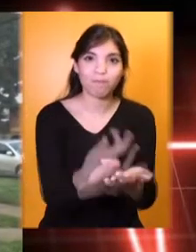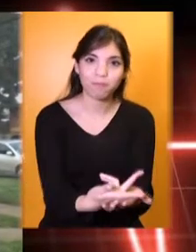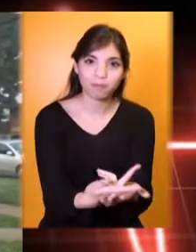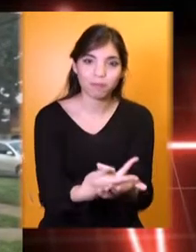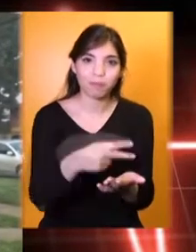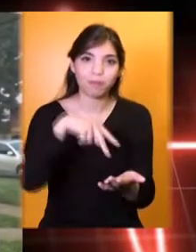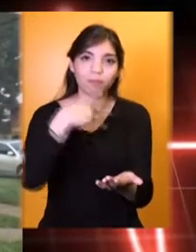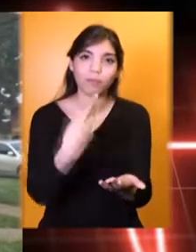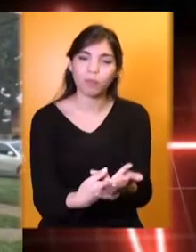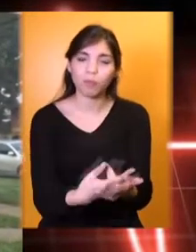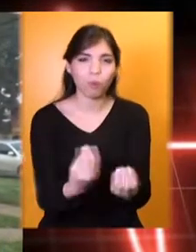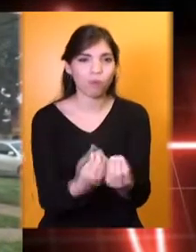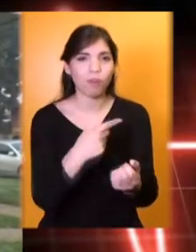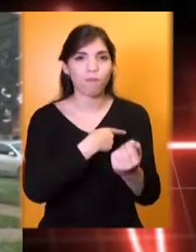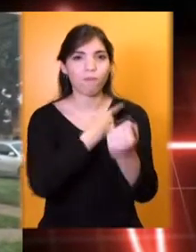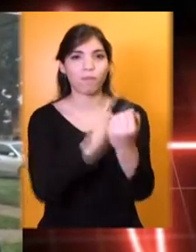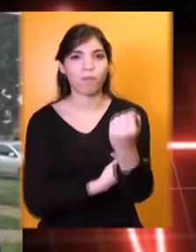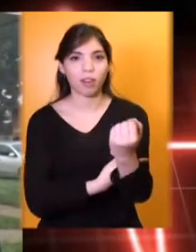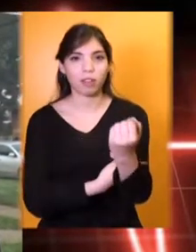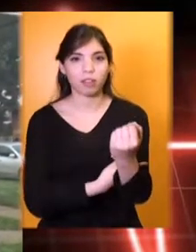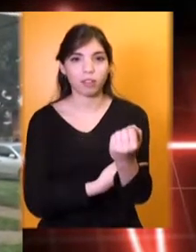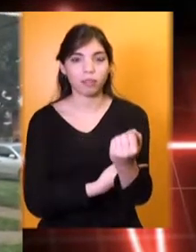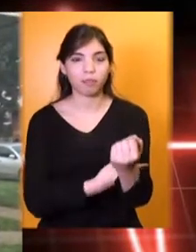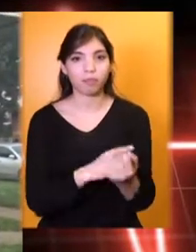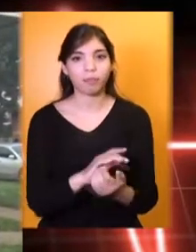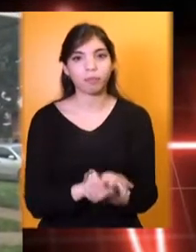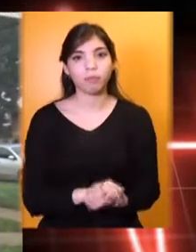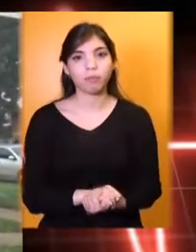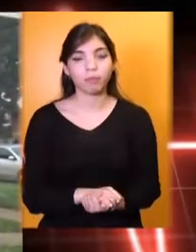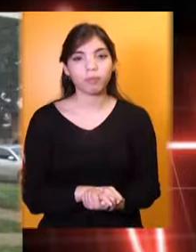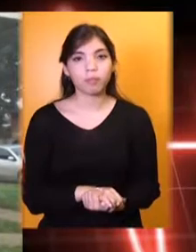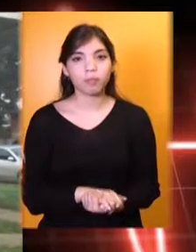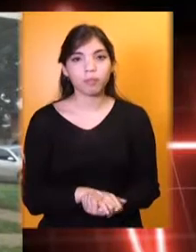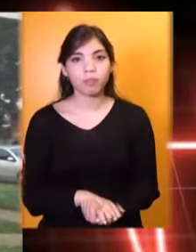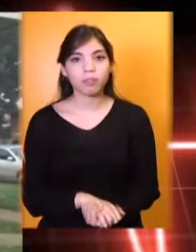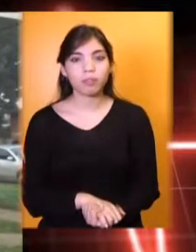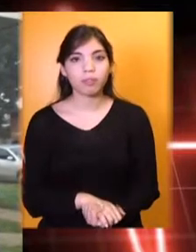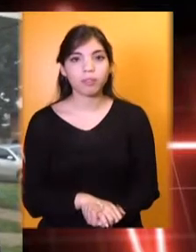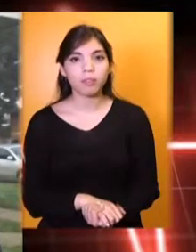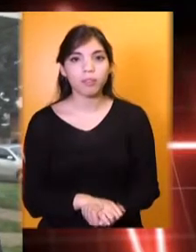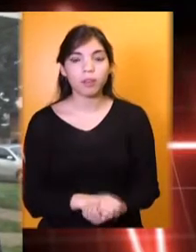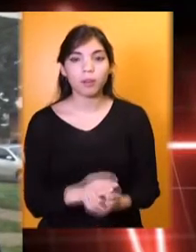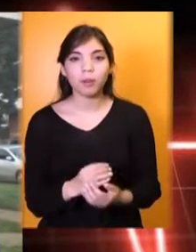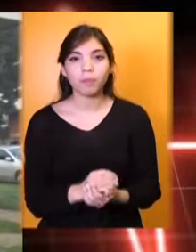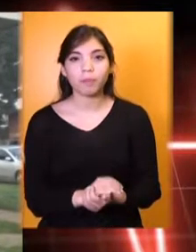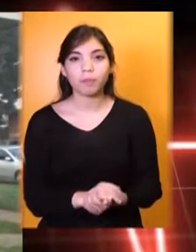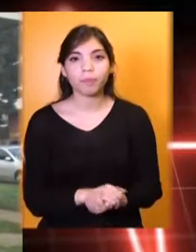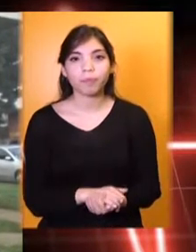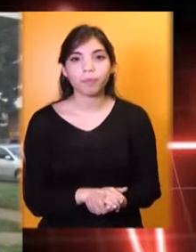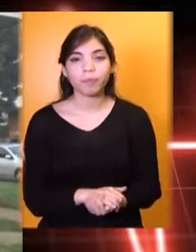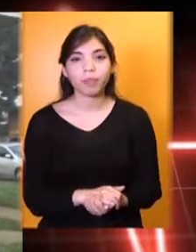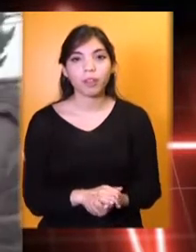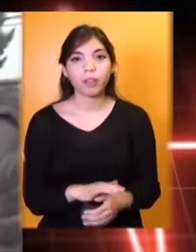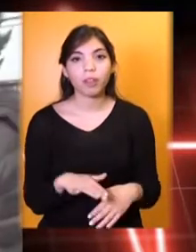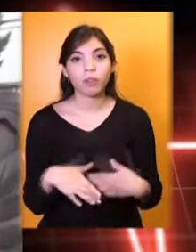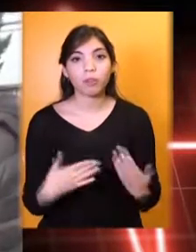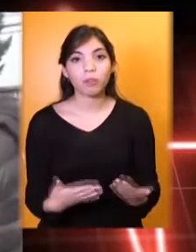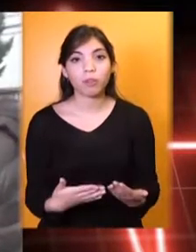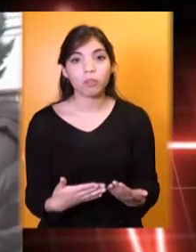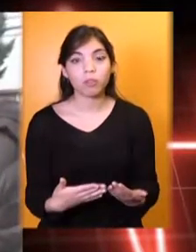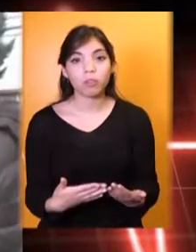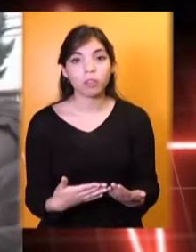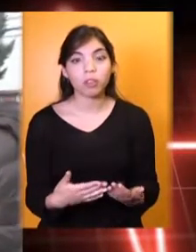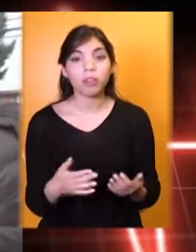fuerza, lo tira contra la barrera y lo aplasta en varias oportunidades. El